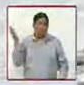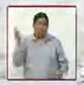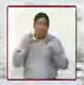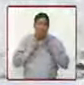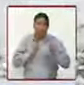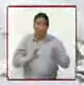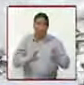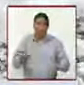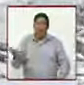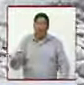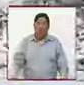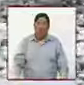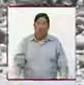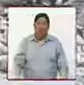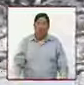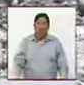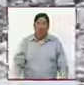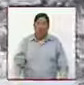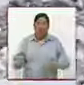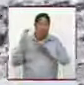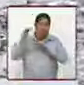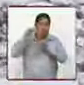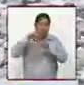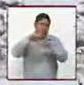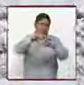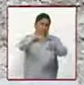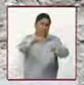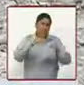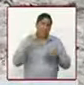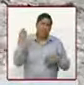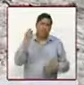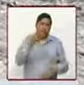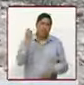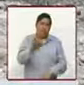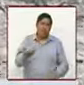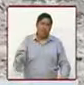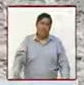río, tanto en caudal como también en velocidad.